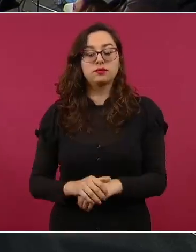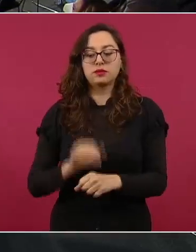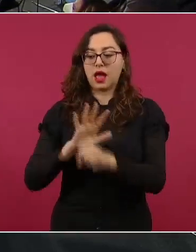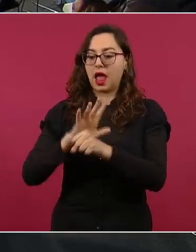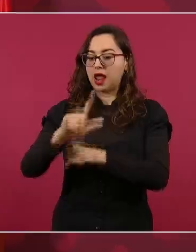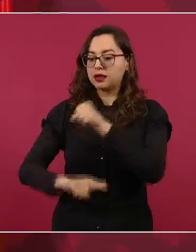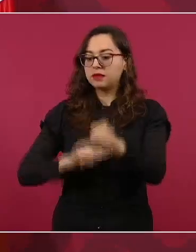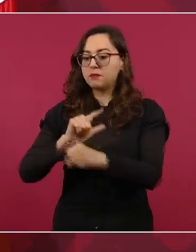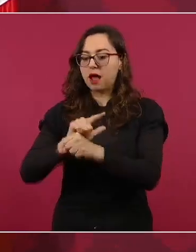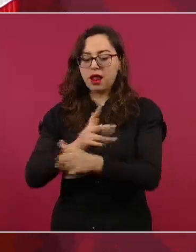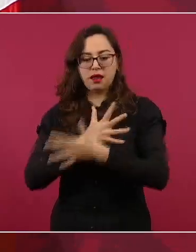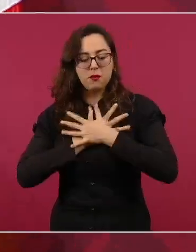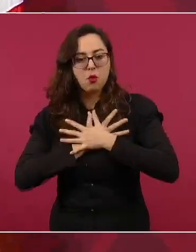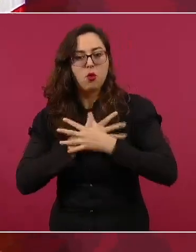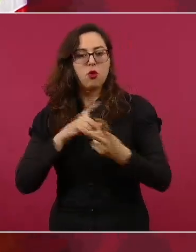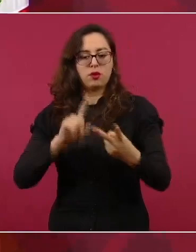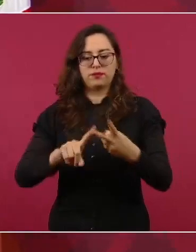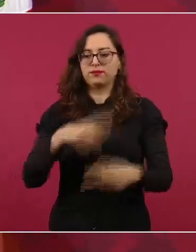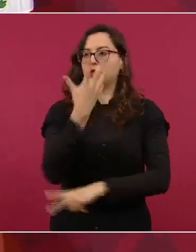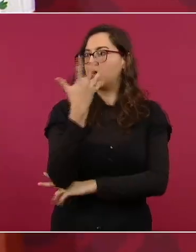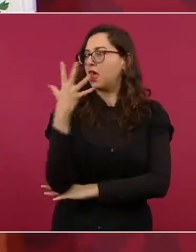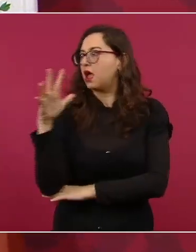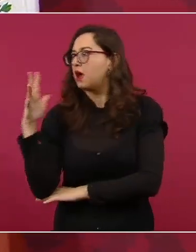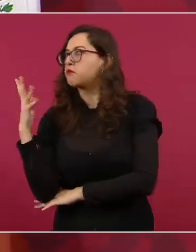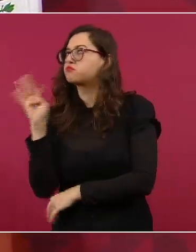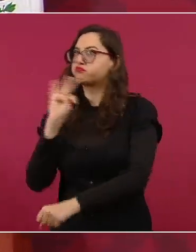la defensa del medio ambiente.